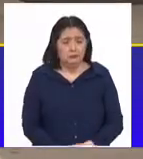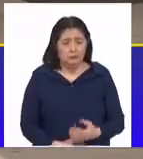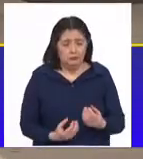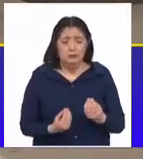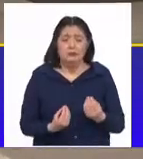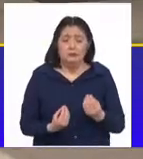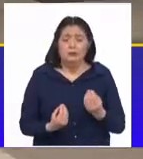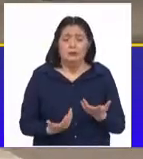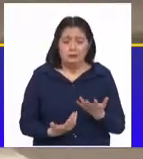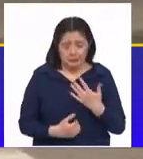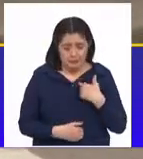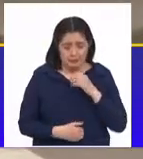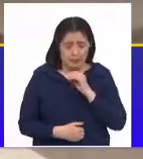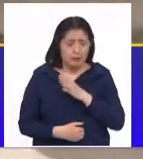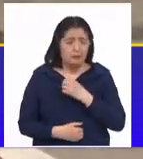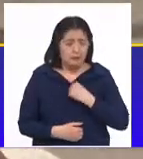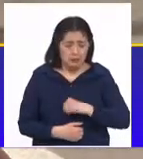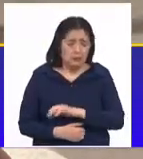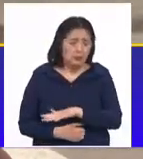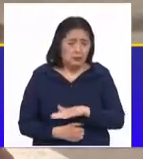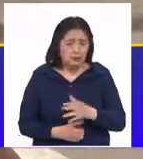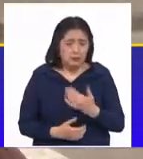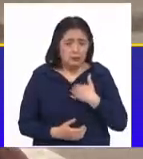¿Cómo le digo? ¿Quién me ayuda